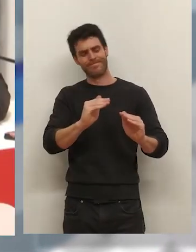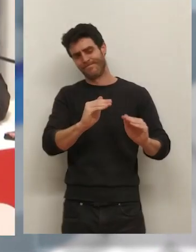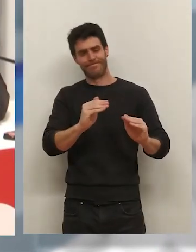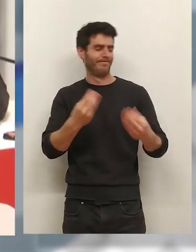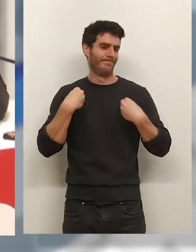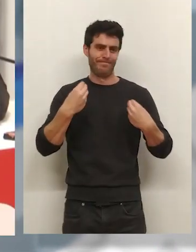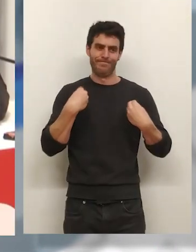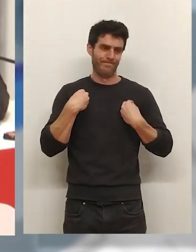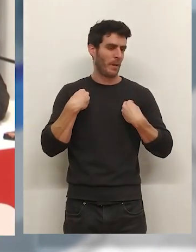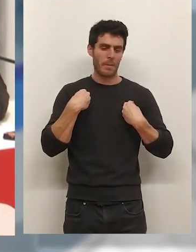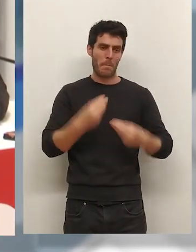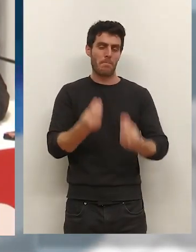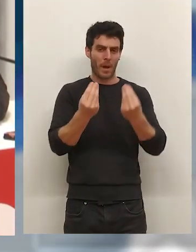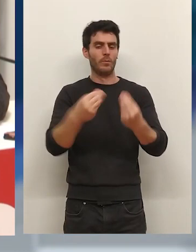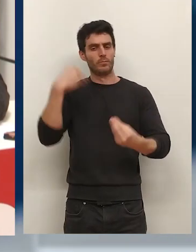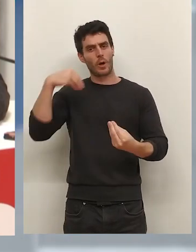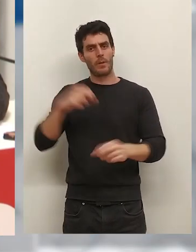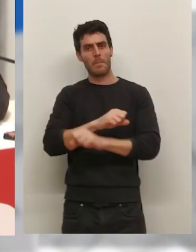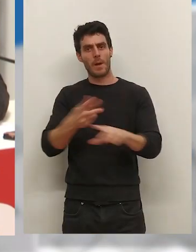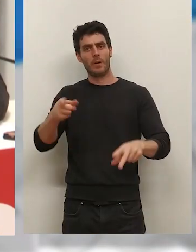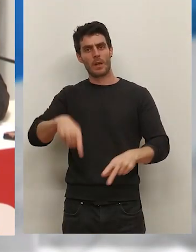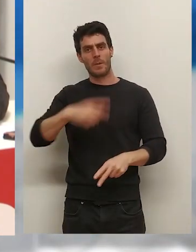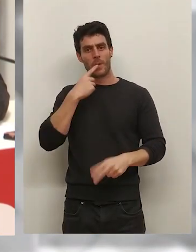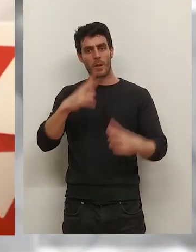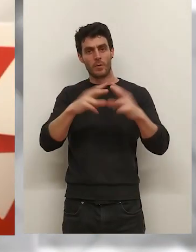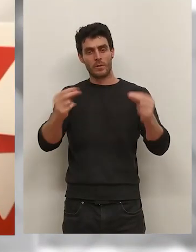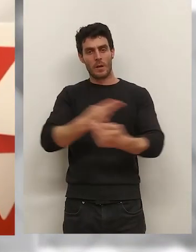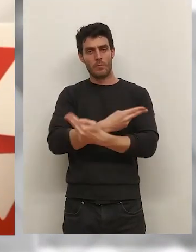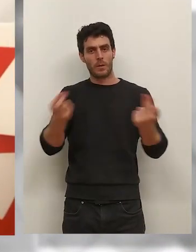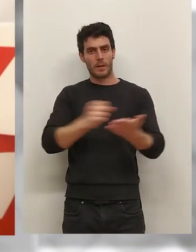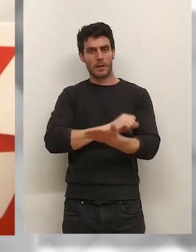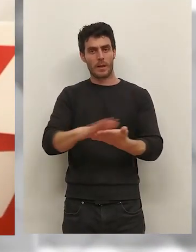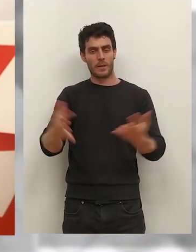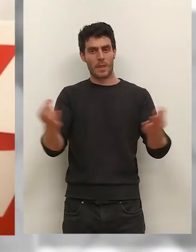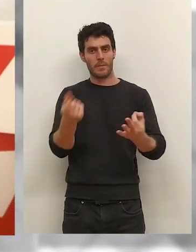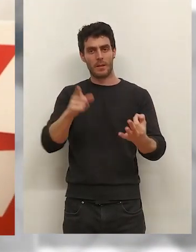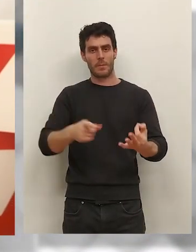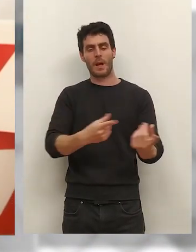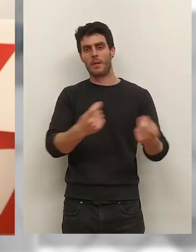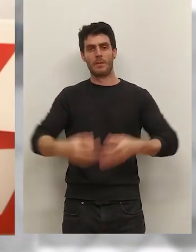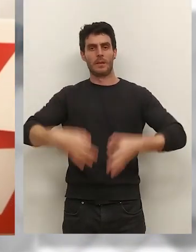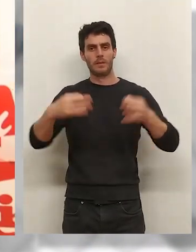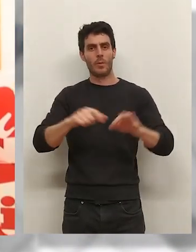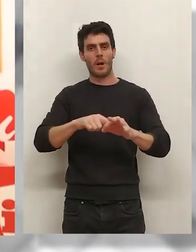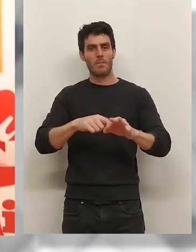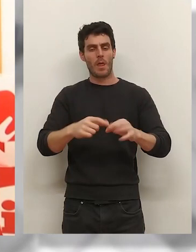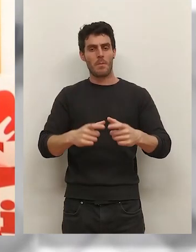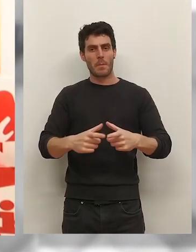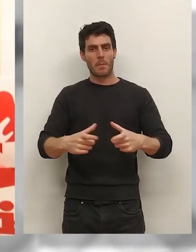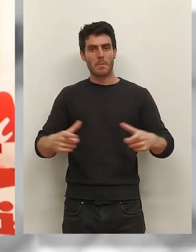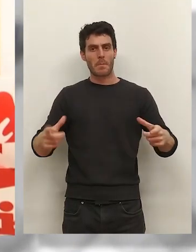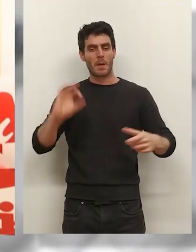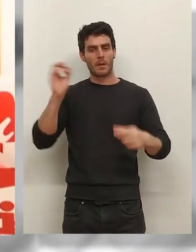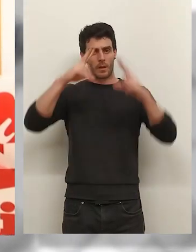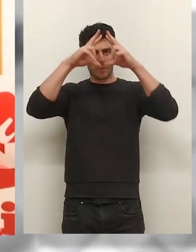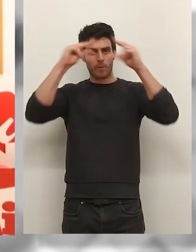materia educativa, desde esta formación consideran que la universidad pública debe ser gratuita y que es necesario asegurar que el aumento de plazas en el grado